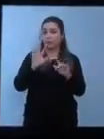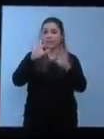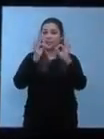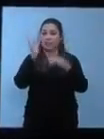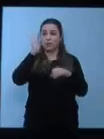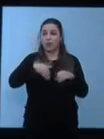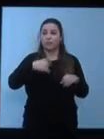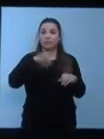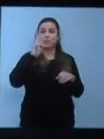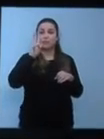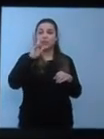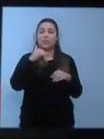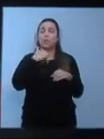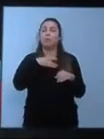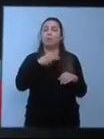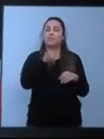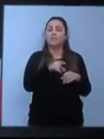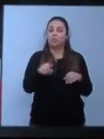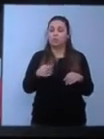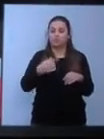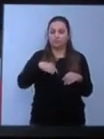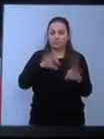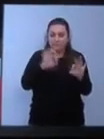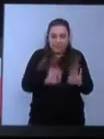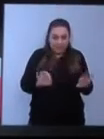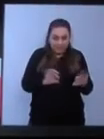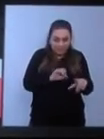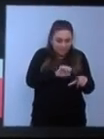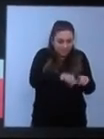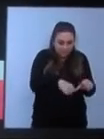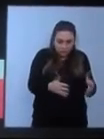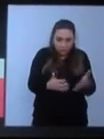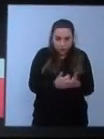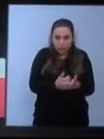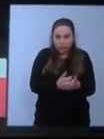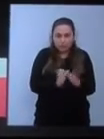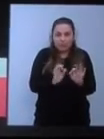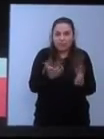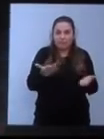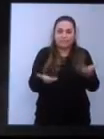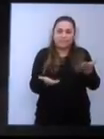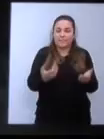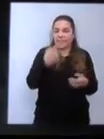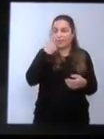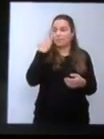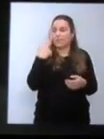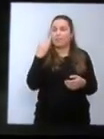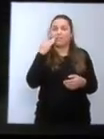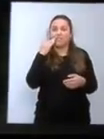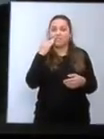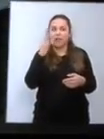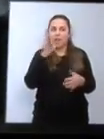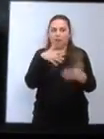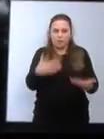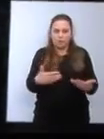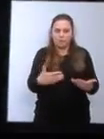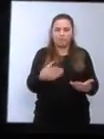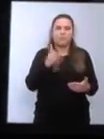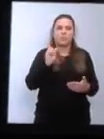podemos verlo en cámara con esta luz. No, es que no tenemos nada de nieve. Vaya comparación, Javier, del año pasado por estas fechas, ahora. Solo han